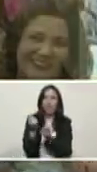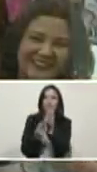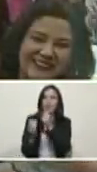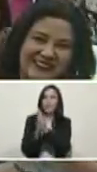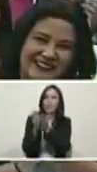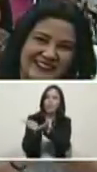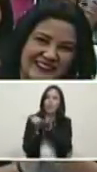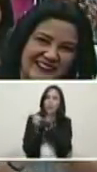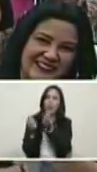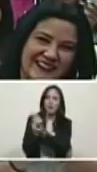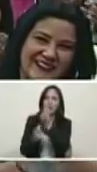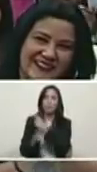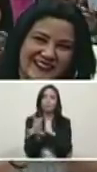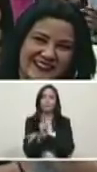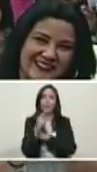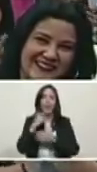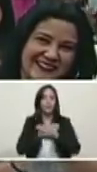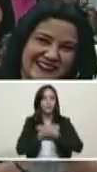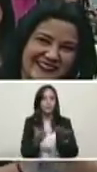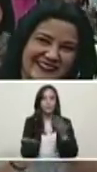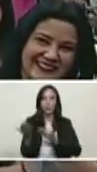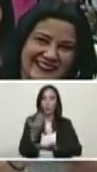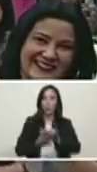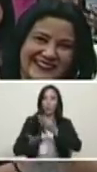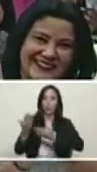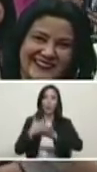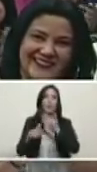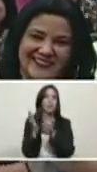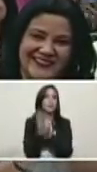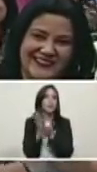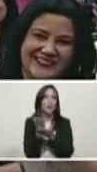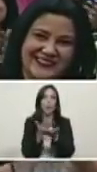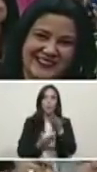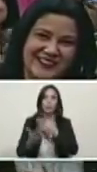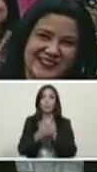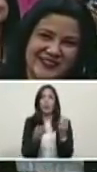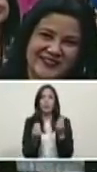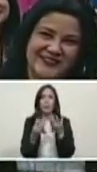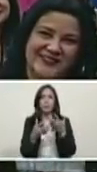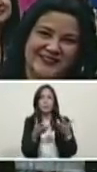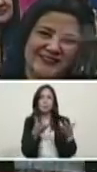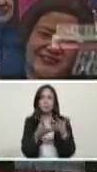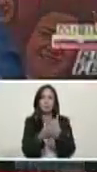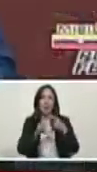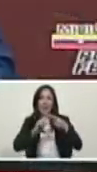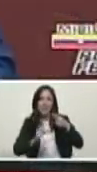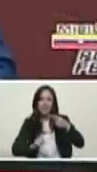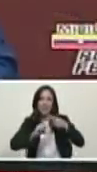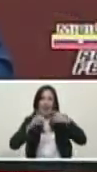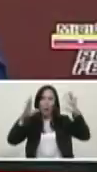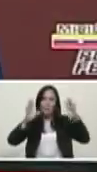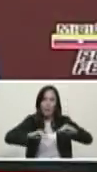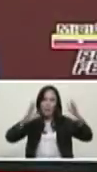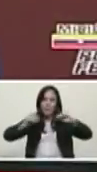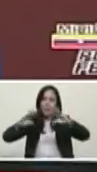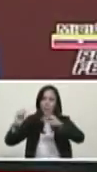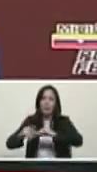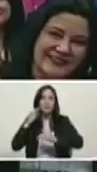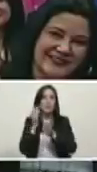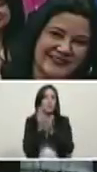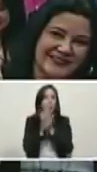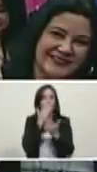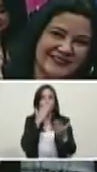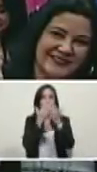siempre da la vida en la guerra eléctrica está al frente de todo el tiempo los felicito compañero